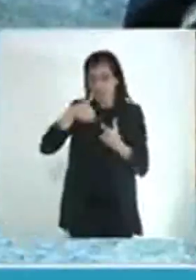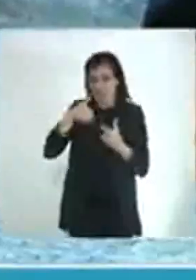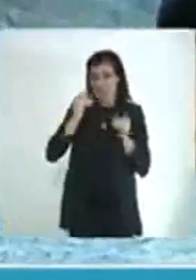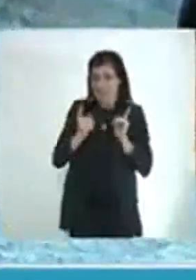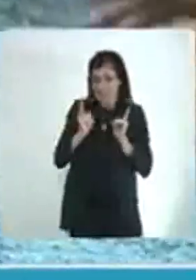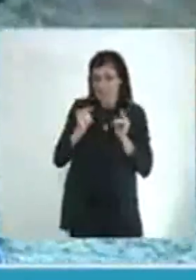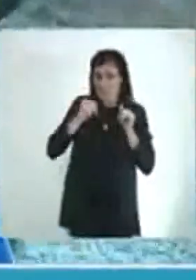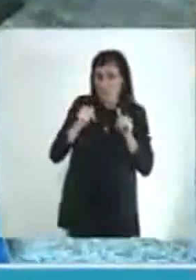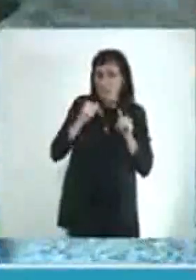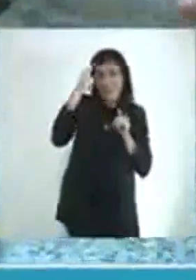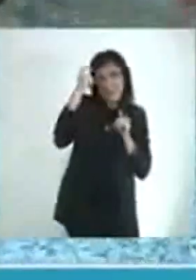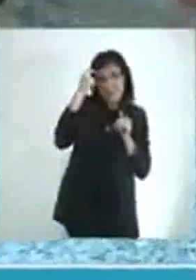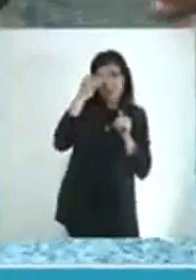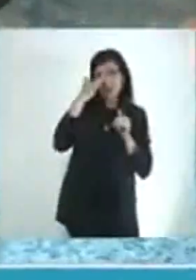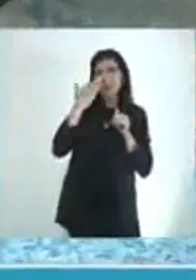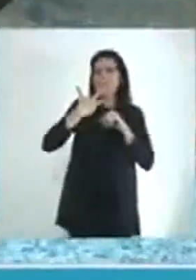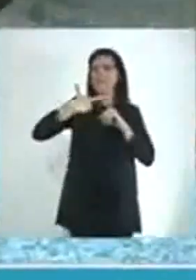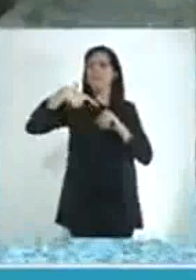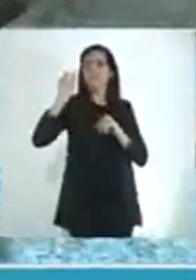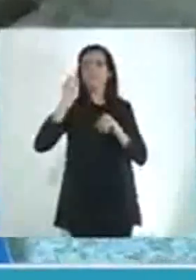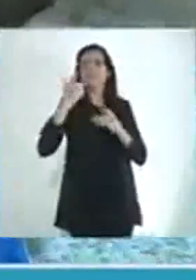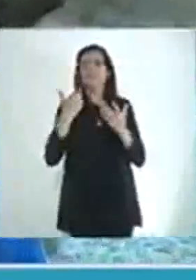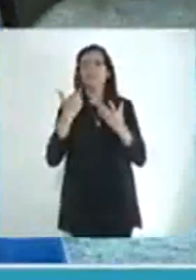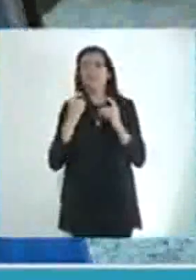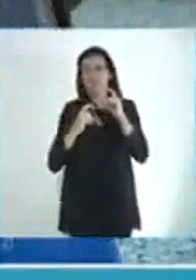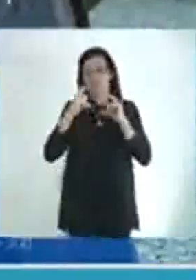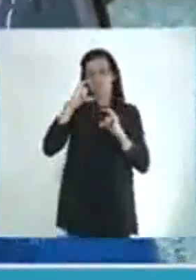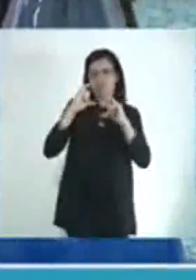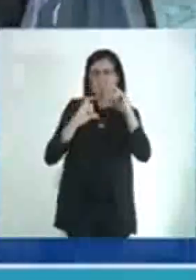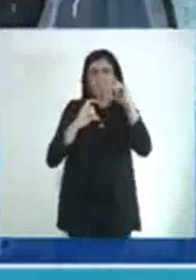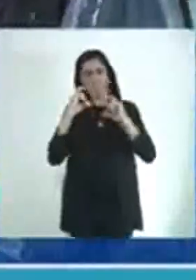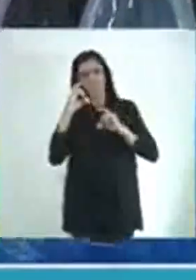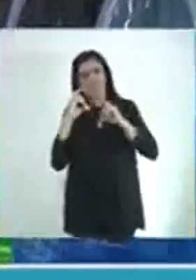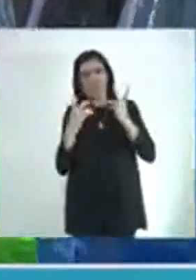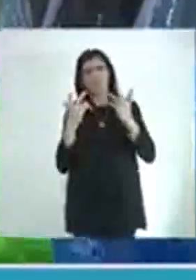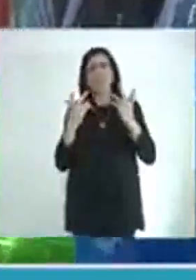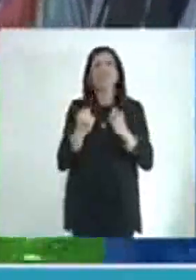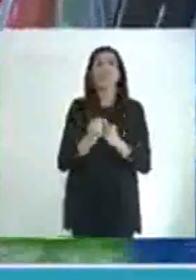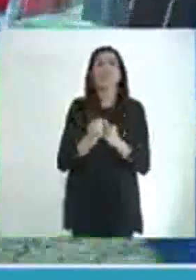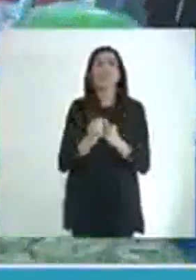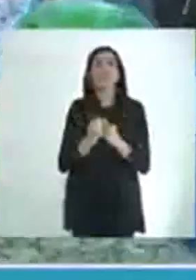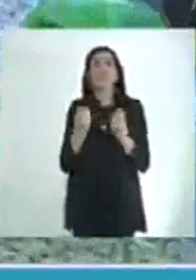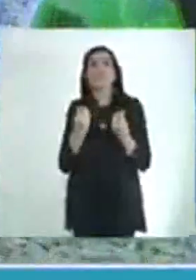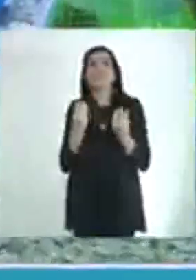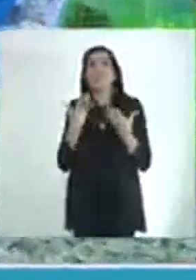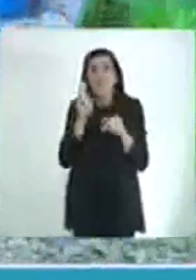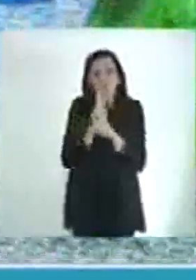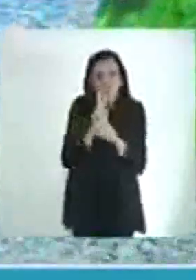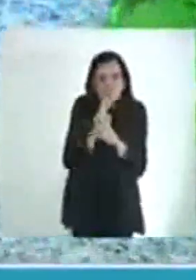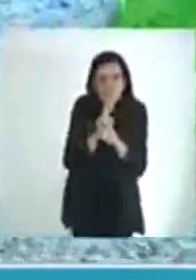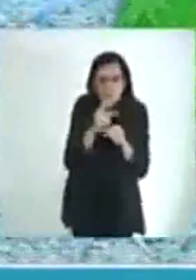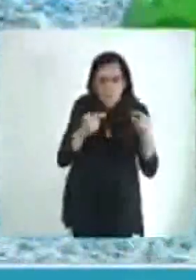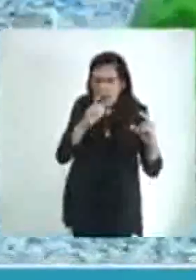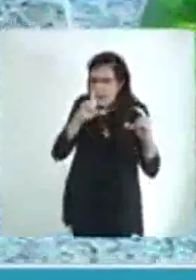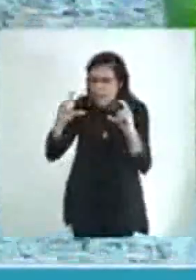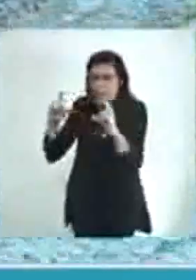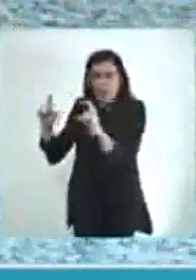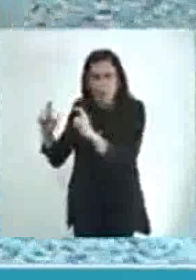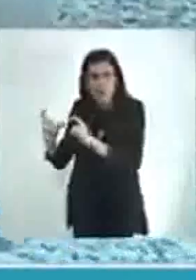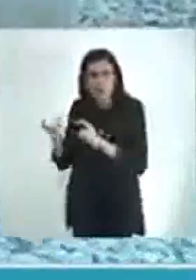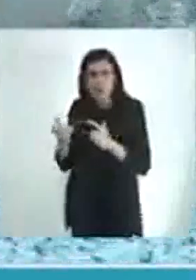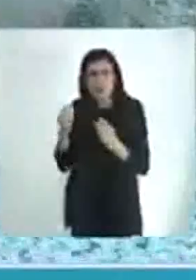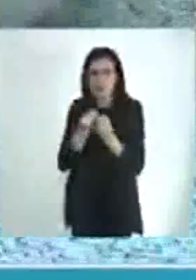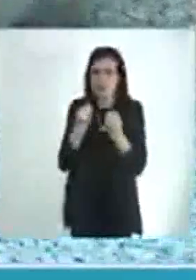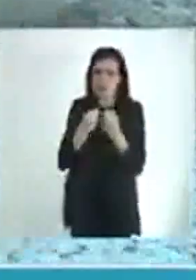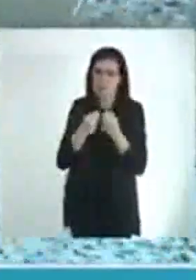aprenden distintos, cómo se miden los volúmenes, cómo se trabaja, cómo se cuida, un montón de